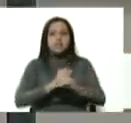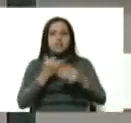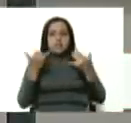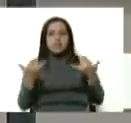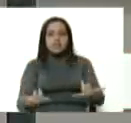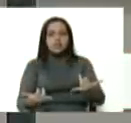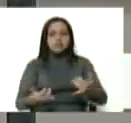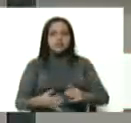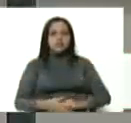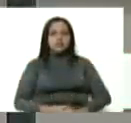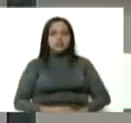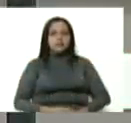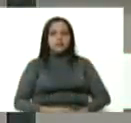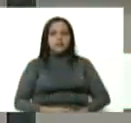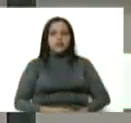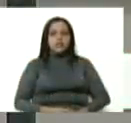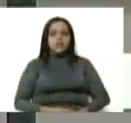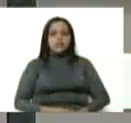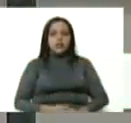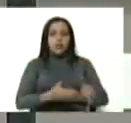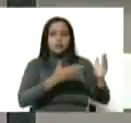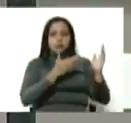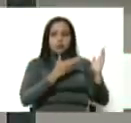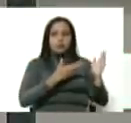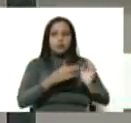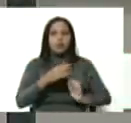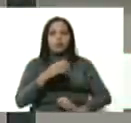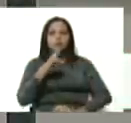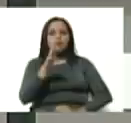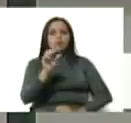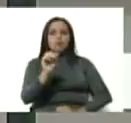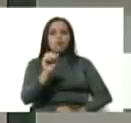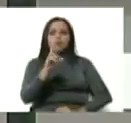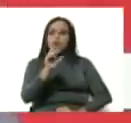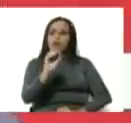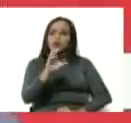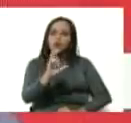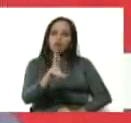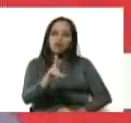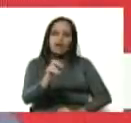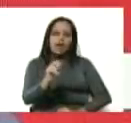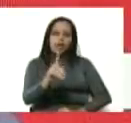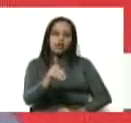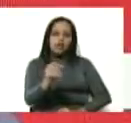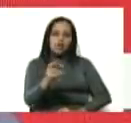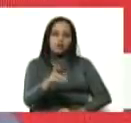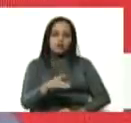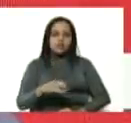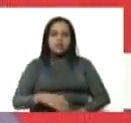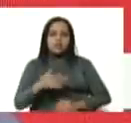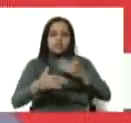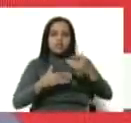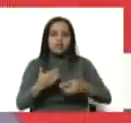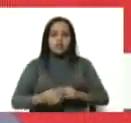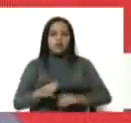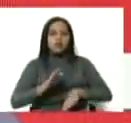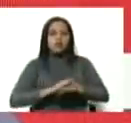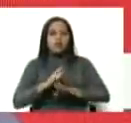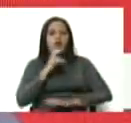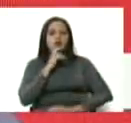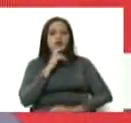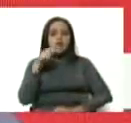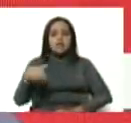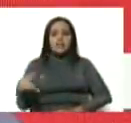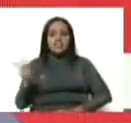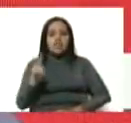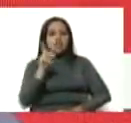la República está preparando para actuar en esta situación. El oro es de los venezolanos, no es de esta